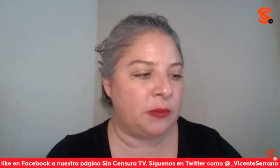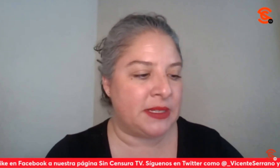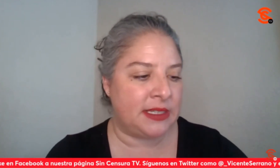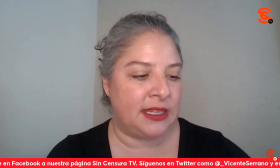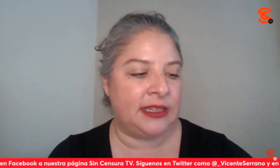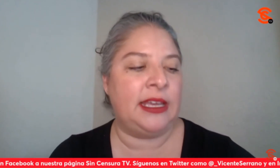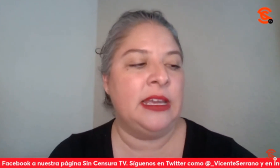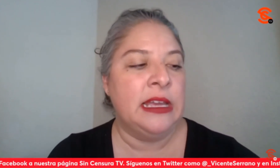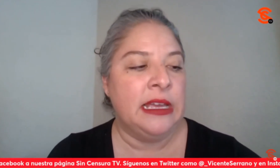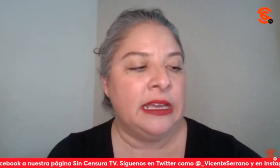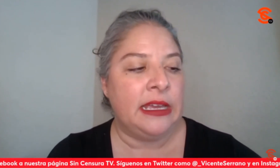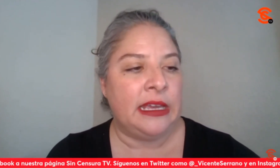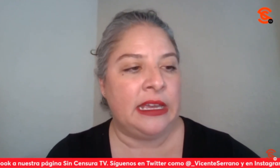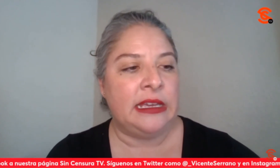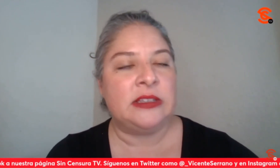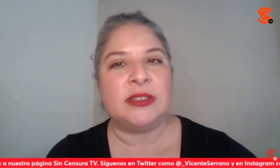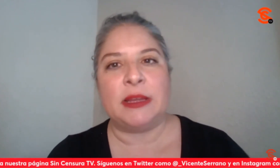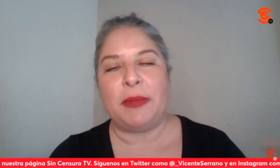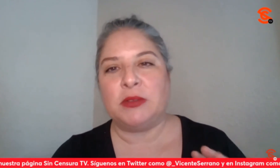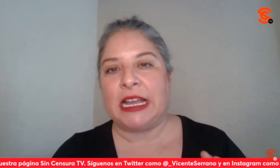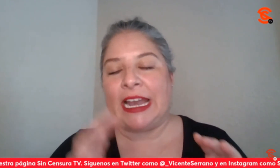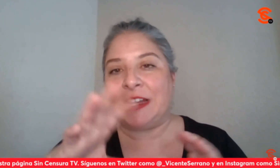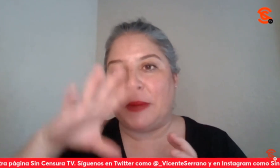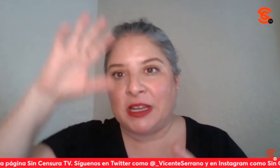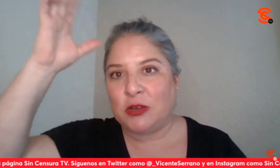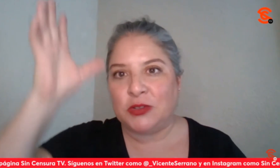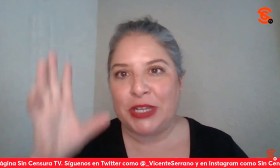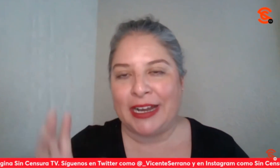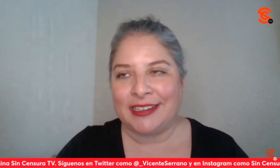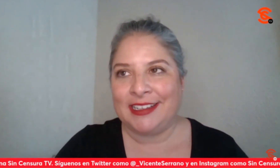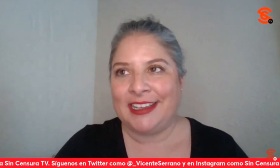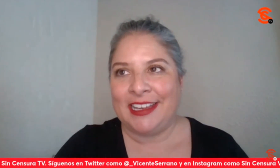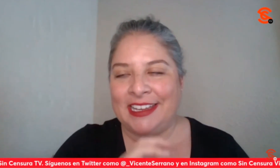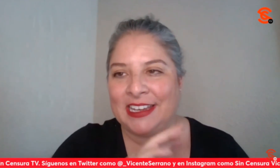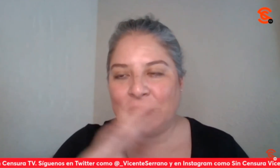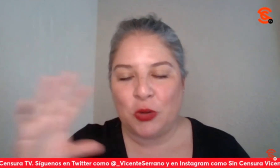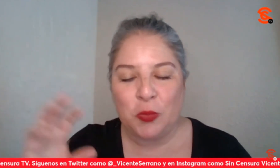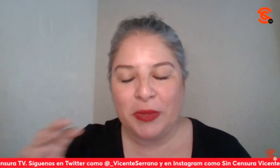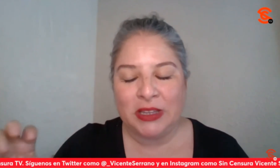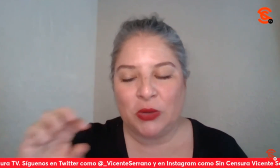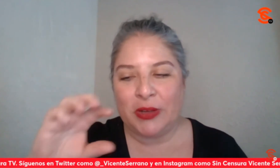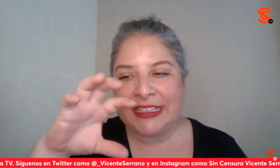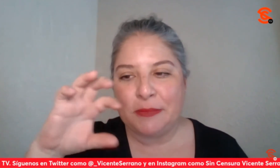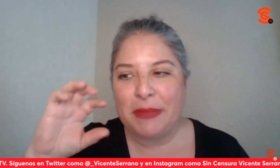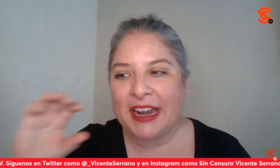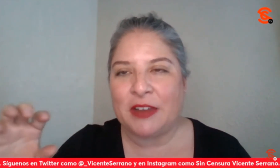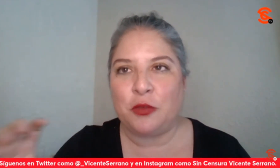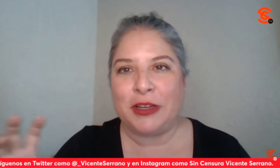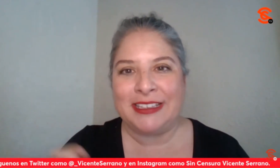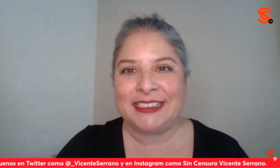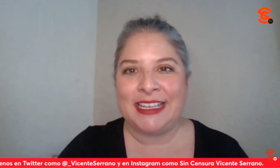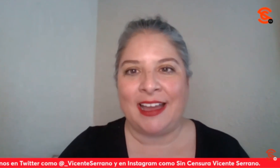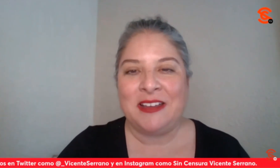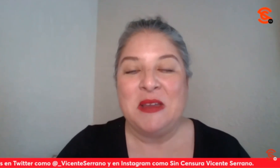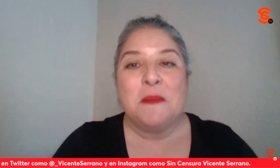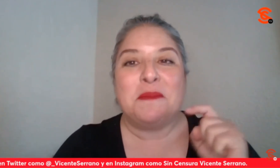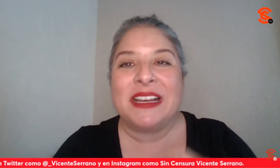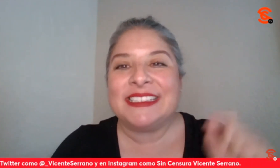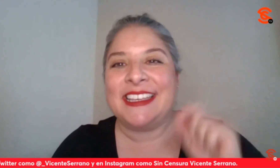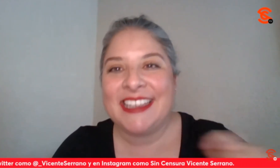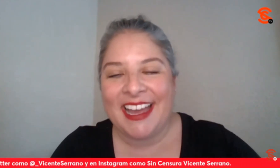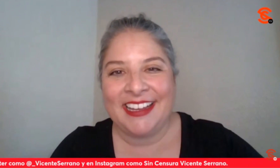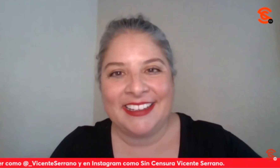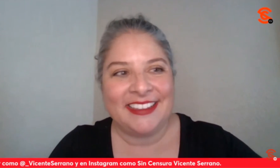Hoy el presidente hizo esta pausa larga para encontrar en el documento ese párrafo que decía,